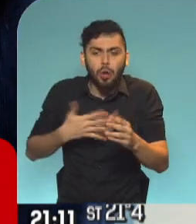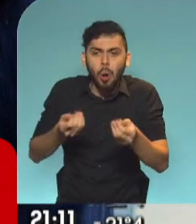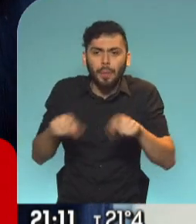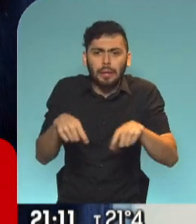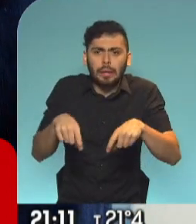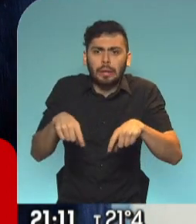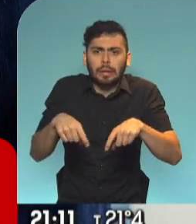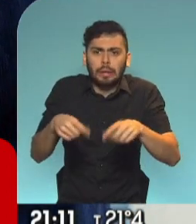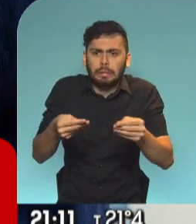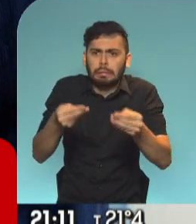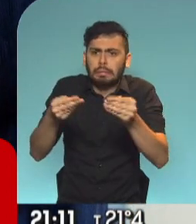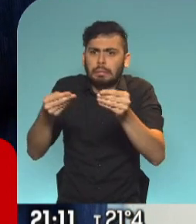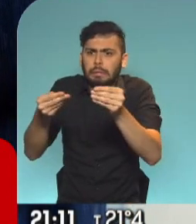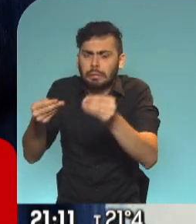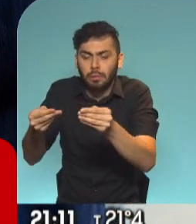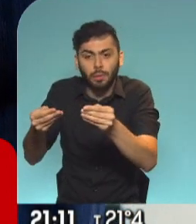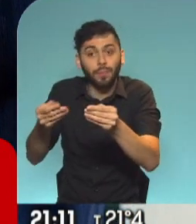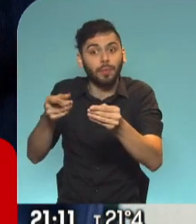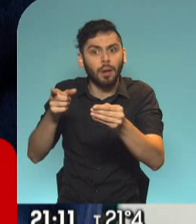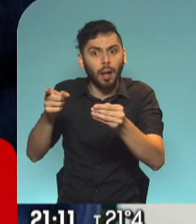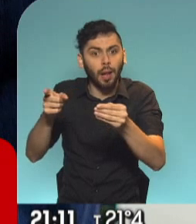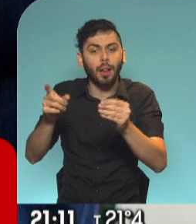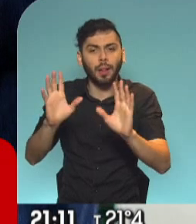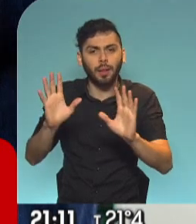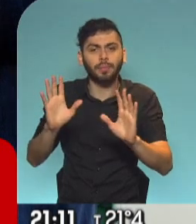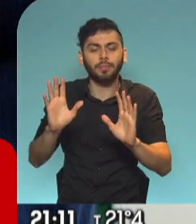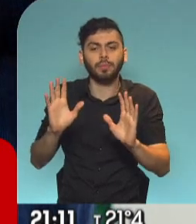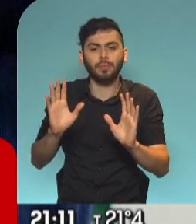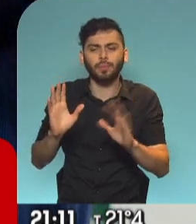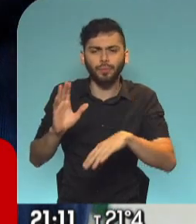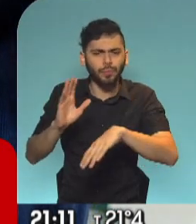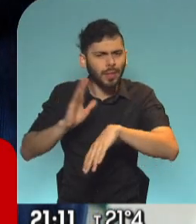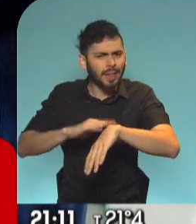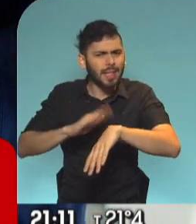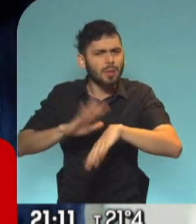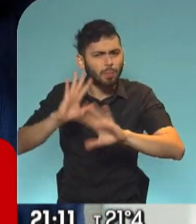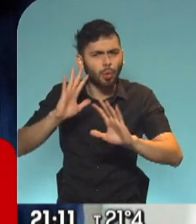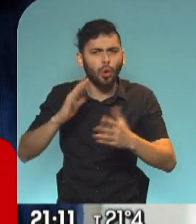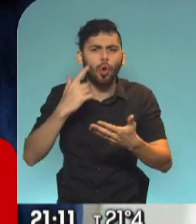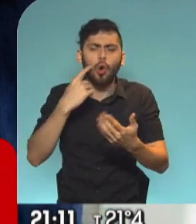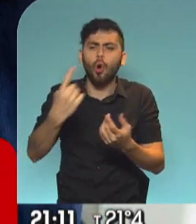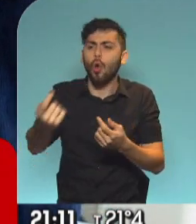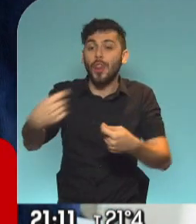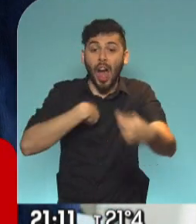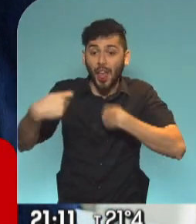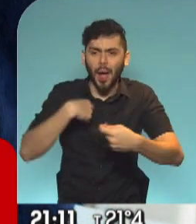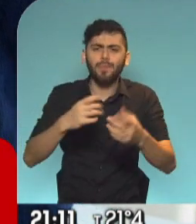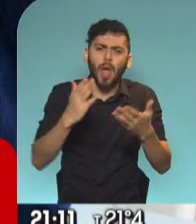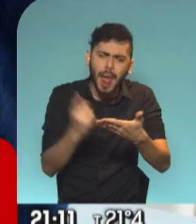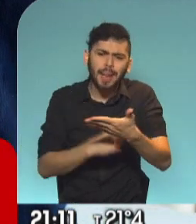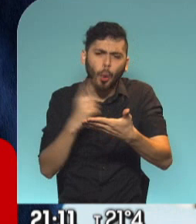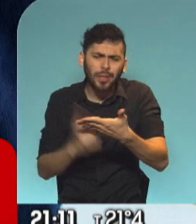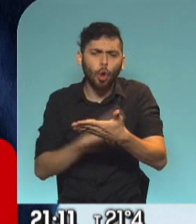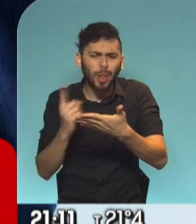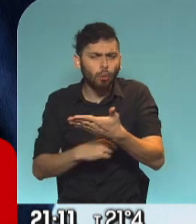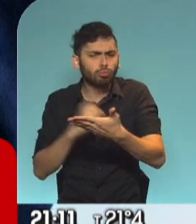cuando le mostré los dibujos a Quino. Y Quino, si bien se tomó el tiempo de revisar uno a uno los dibujos, no fue